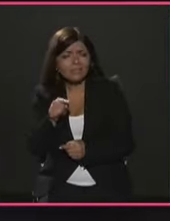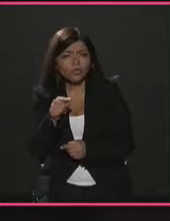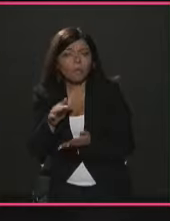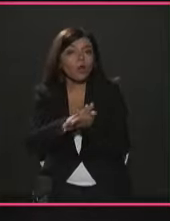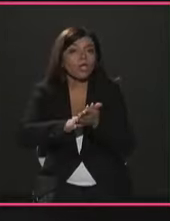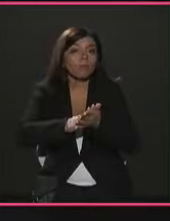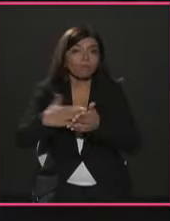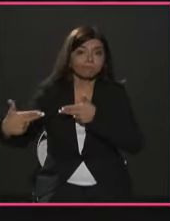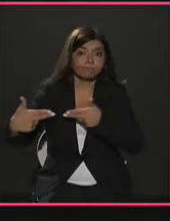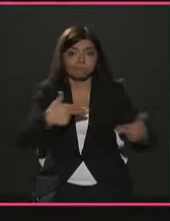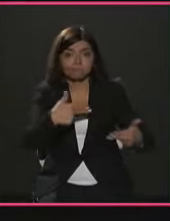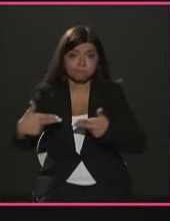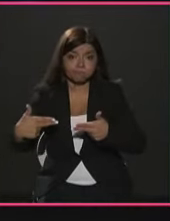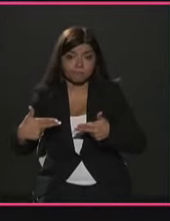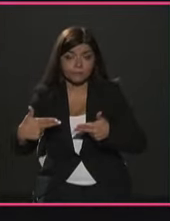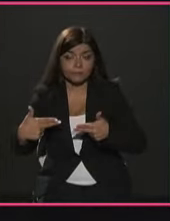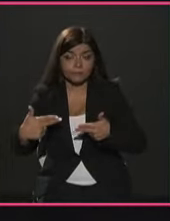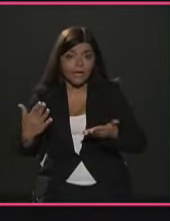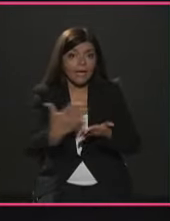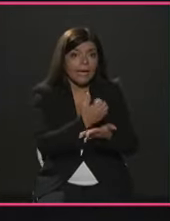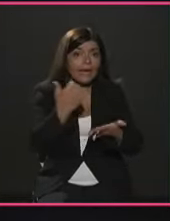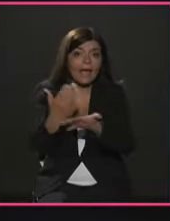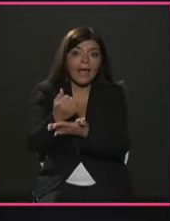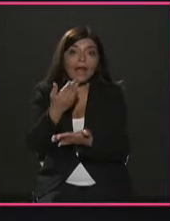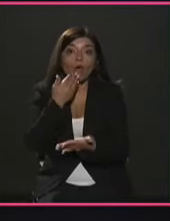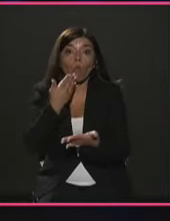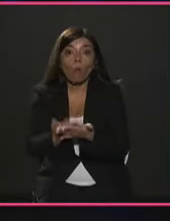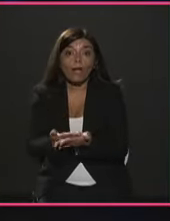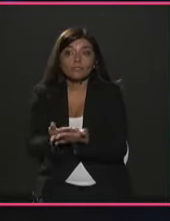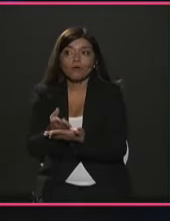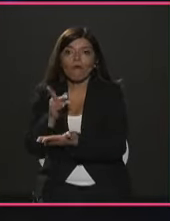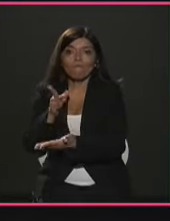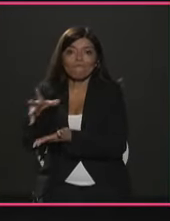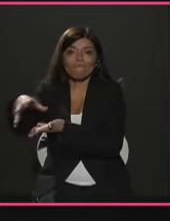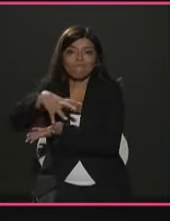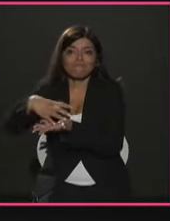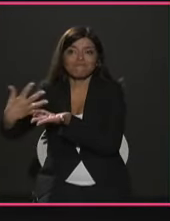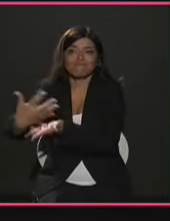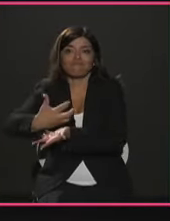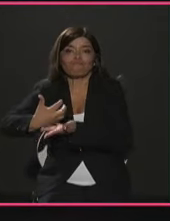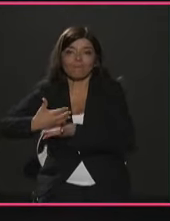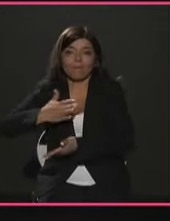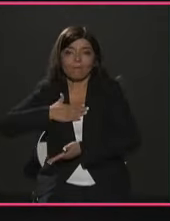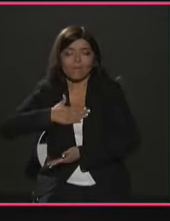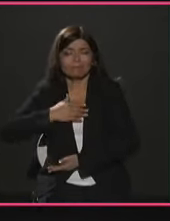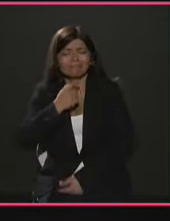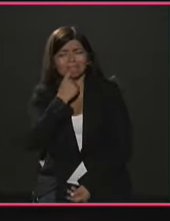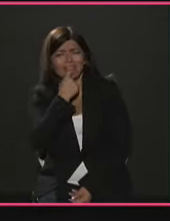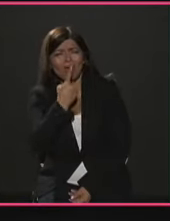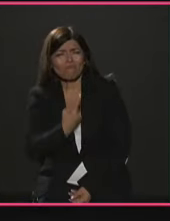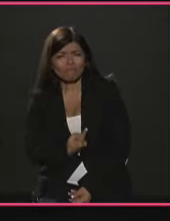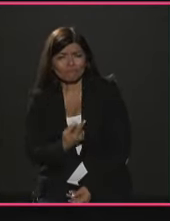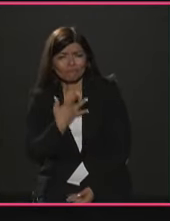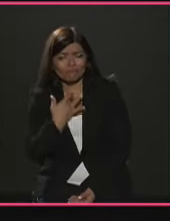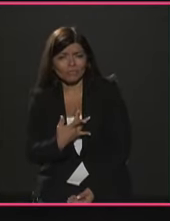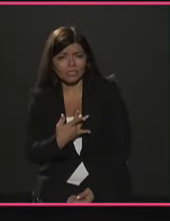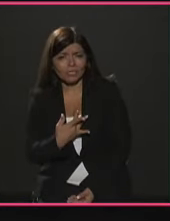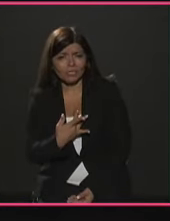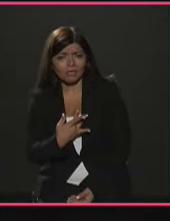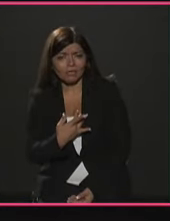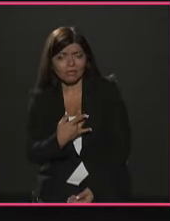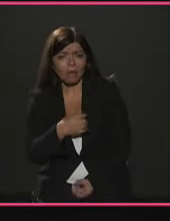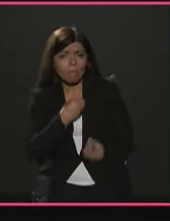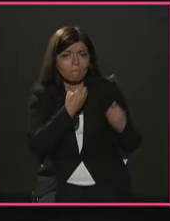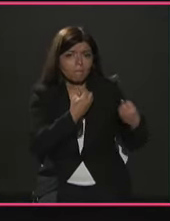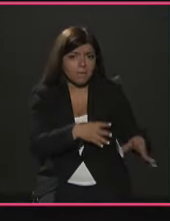Guerras se ganan cuando se conquistan las ciudades y uno se pregunta por qué Sí no hay Victoria Si no se conquistan